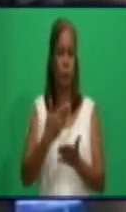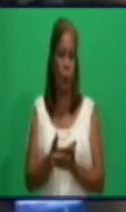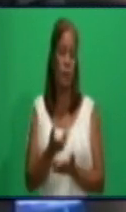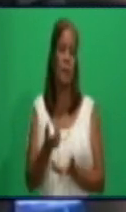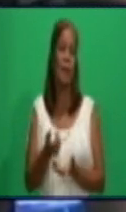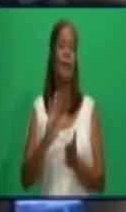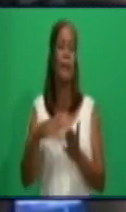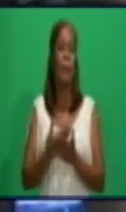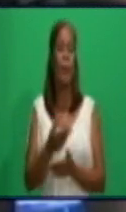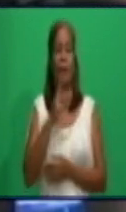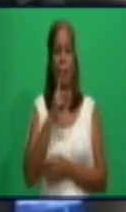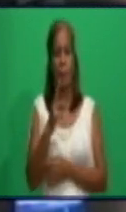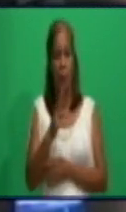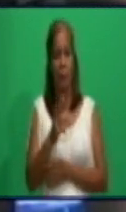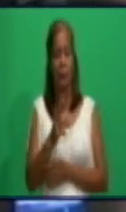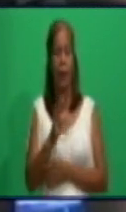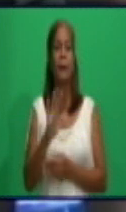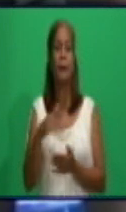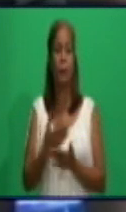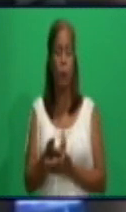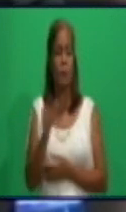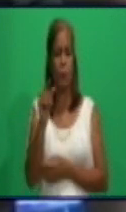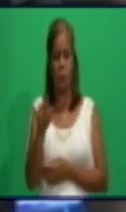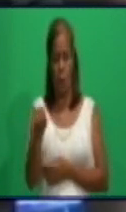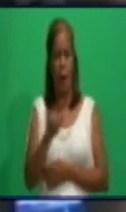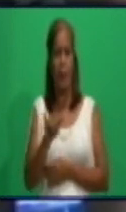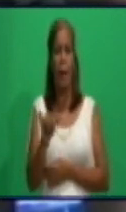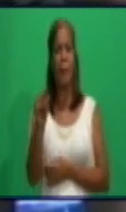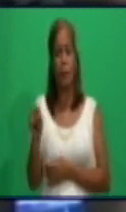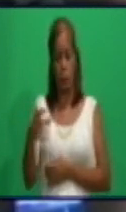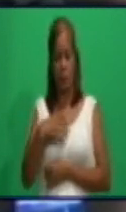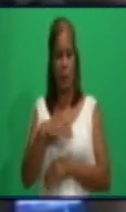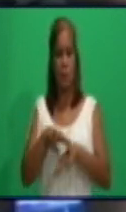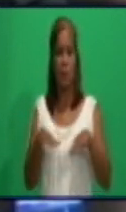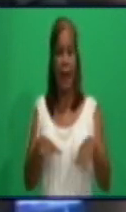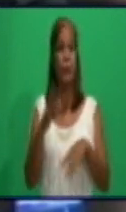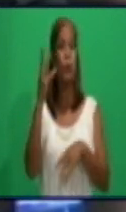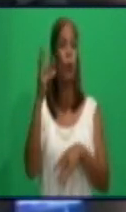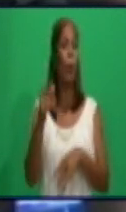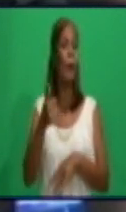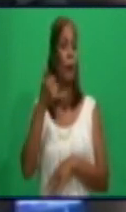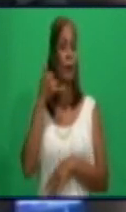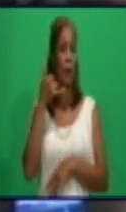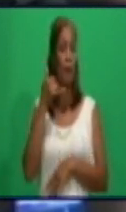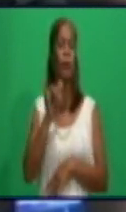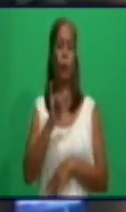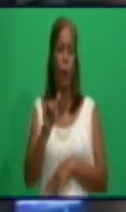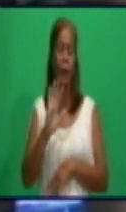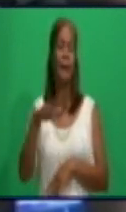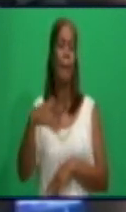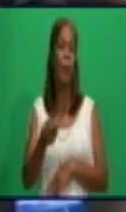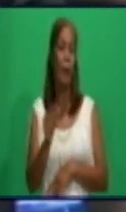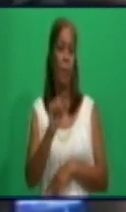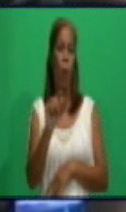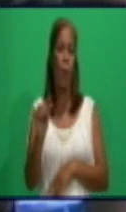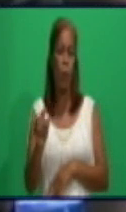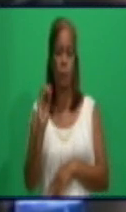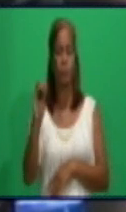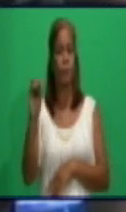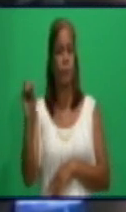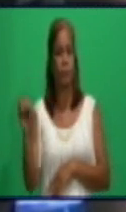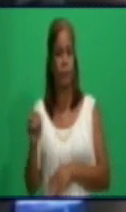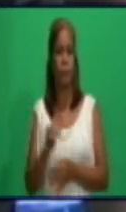el número telefónico, se irán llamando paulatinamente para ir solucionando sus problemas de tratamiento quirúrgico. La afluencia